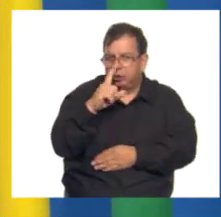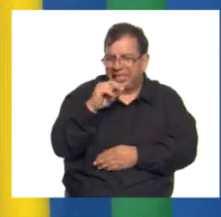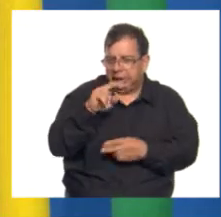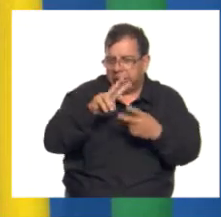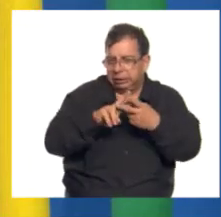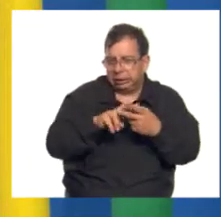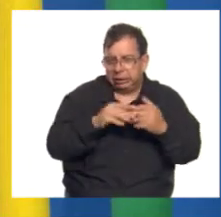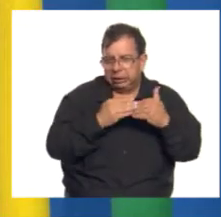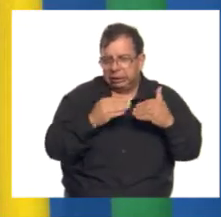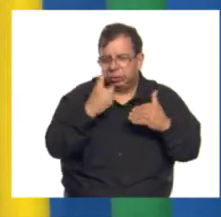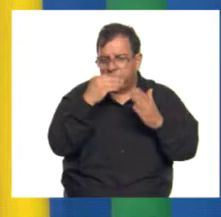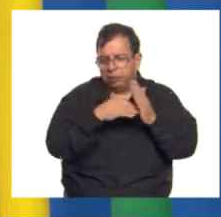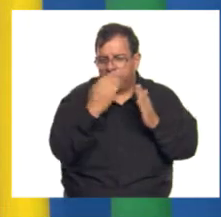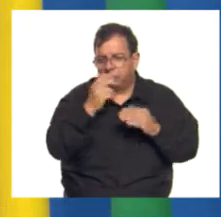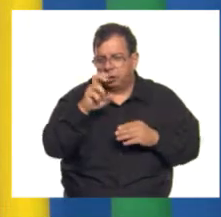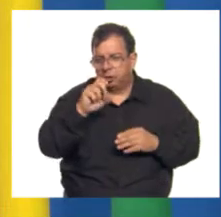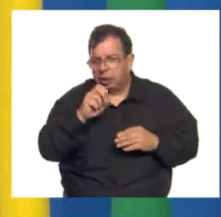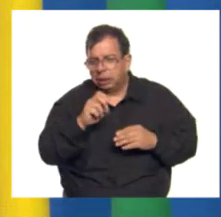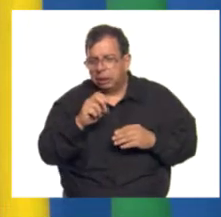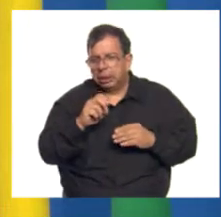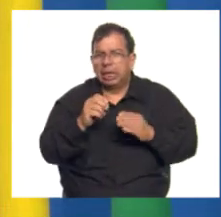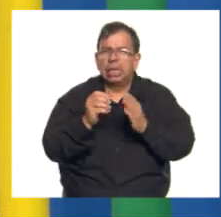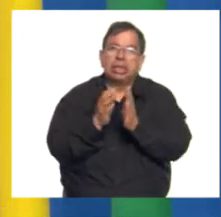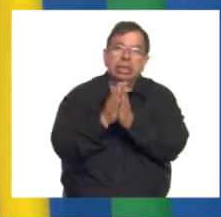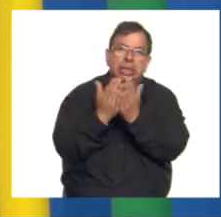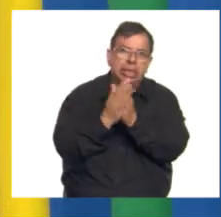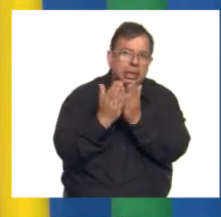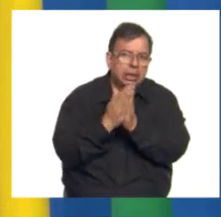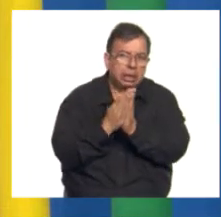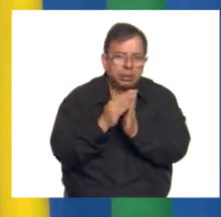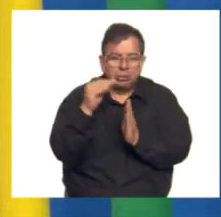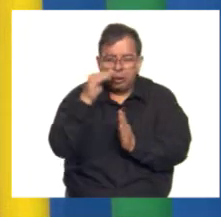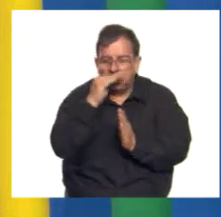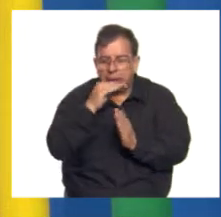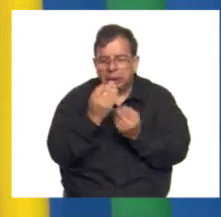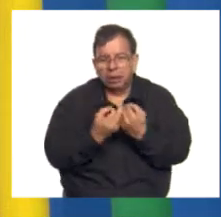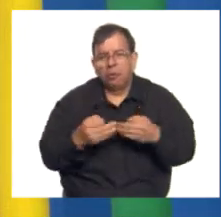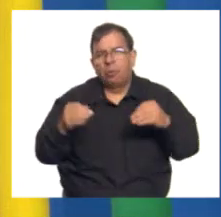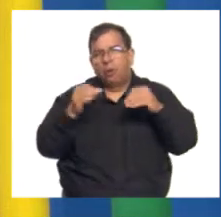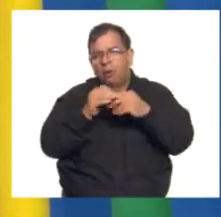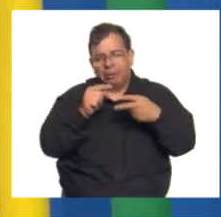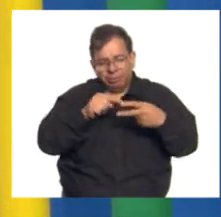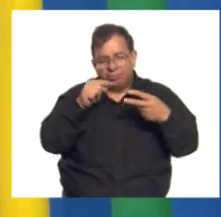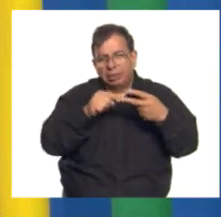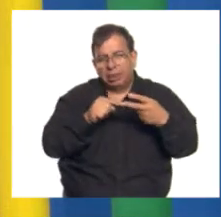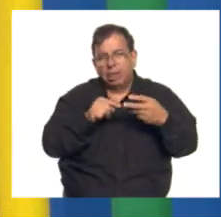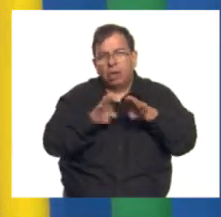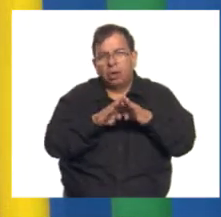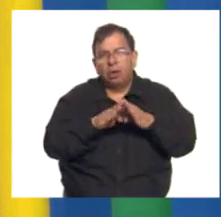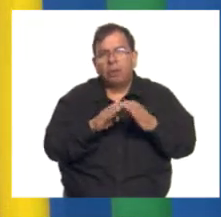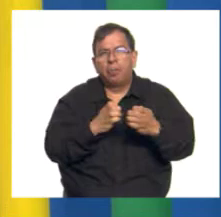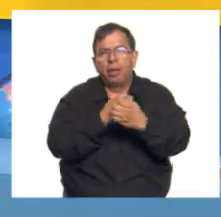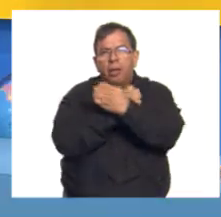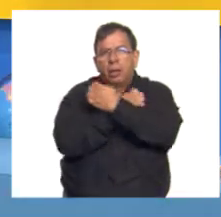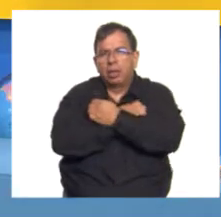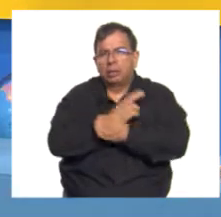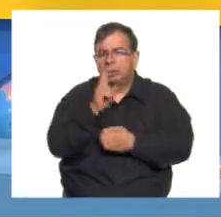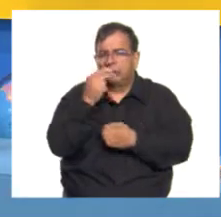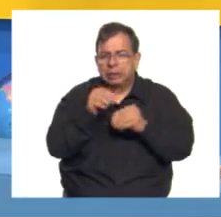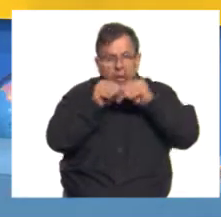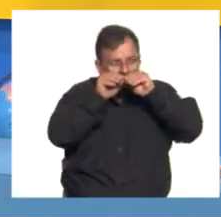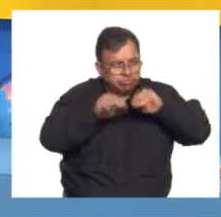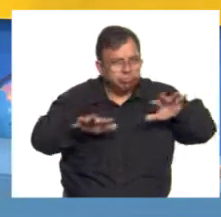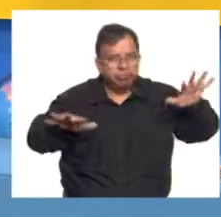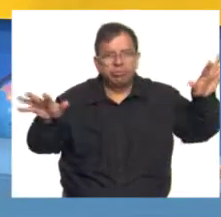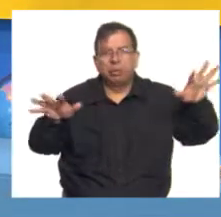de los 30, la importancia de los libros de texto y la ampliación y diversificación de la educación superior.